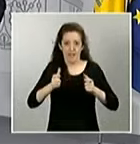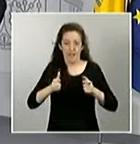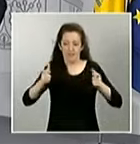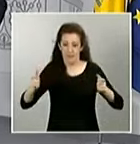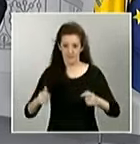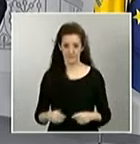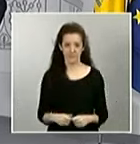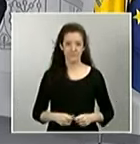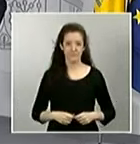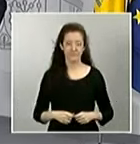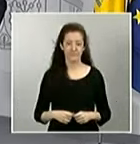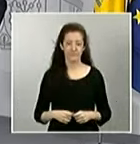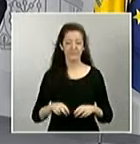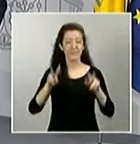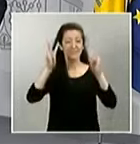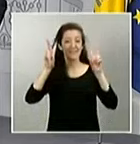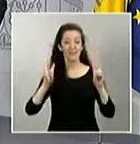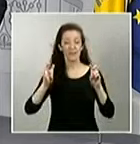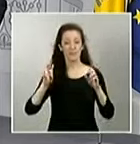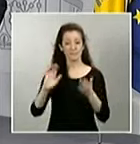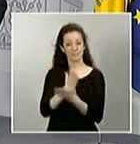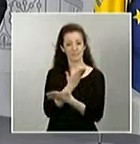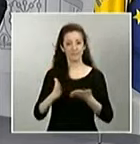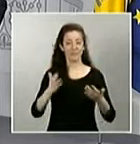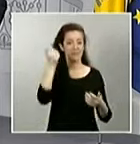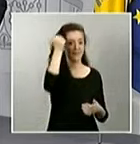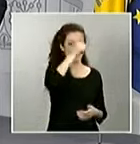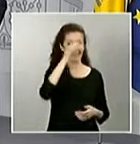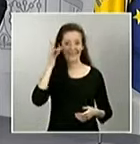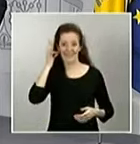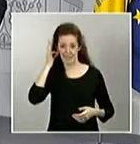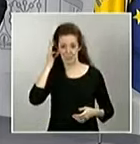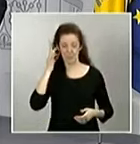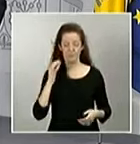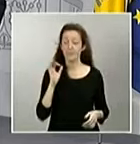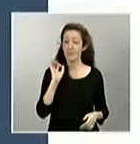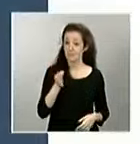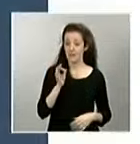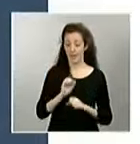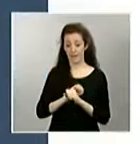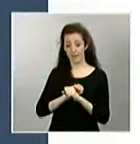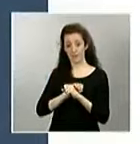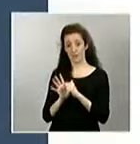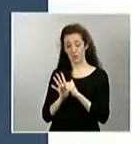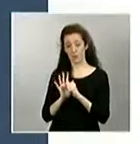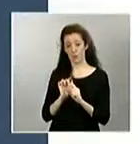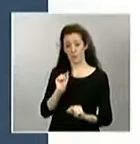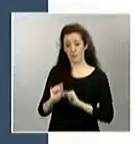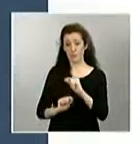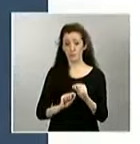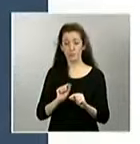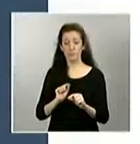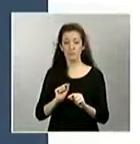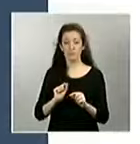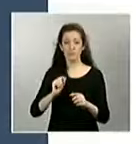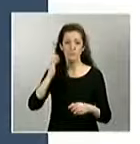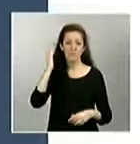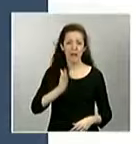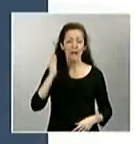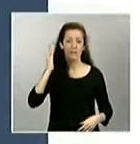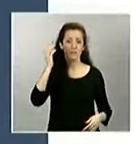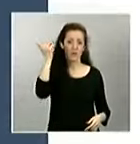género, es cierto que el virus, el coronavirus, no tiene un impacto de género específico, pero